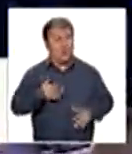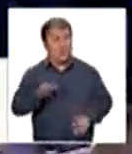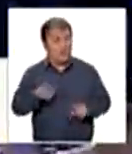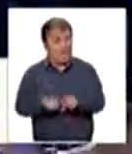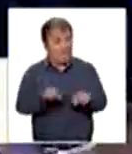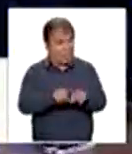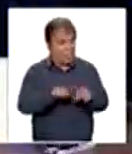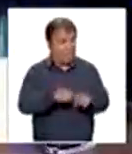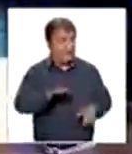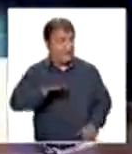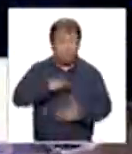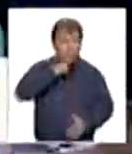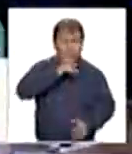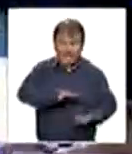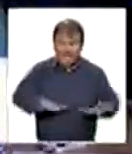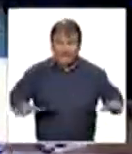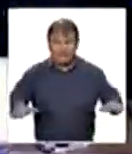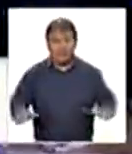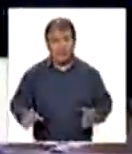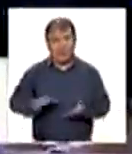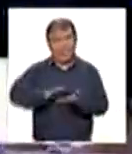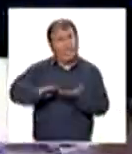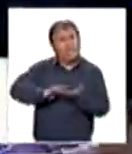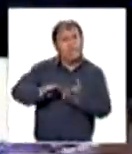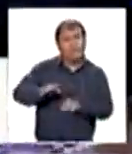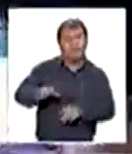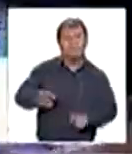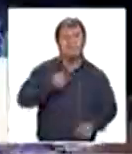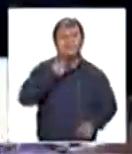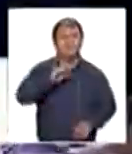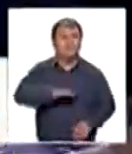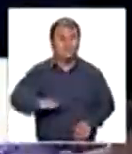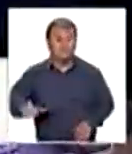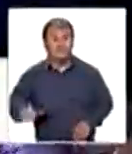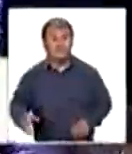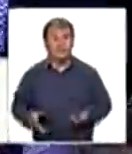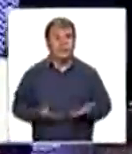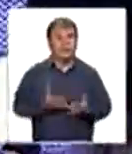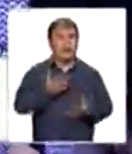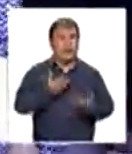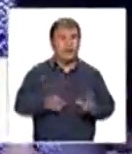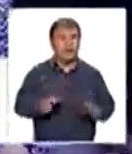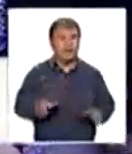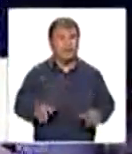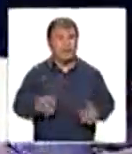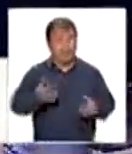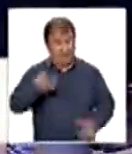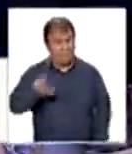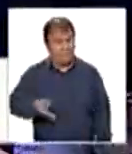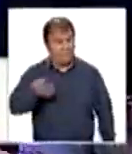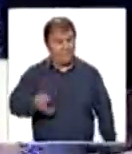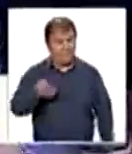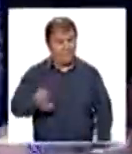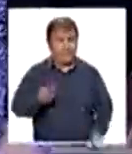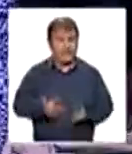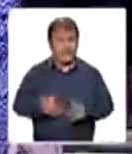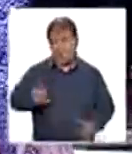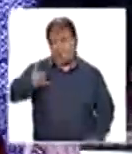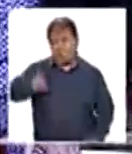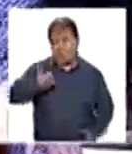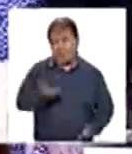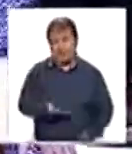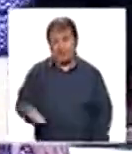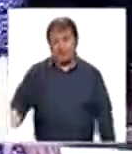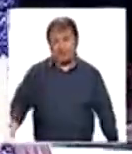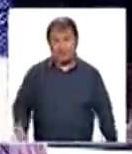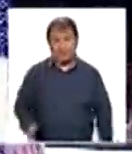Yo también soy niño. Todos somos... Perdón. Mari, ¿qué decimos ante eso? Ay, en realidad es la juventud, pues, ¿no?